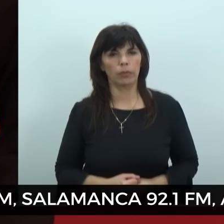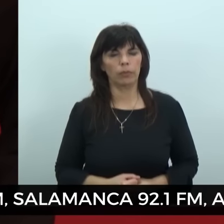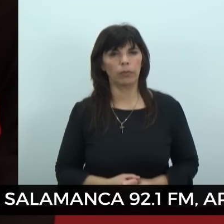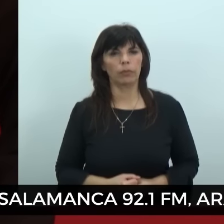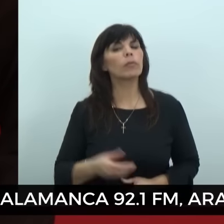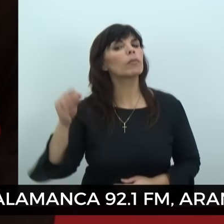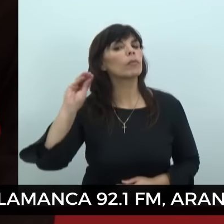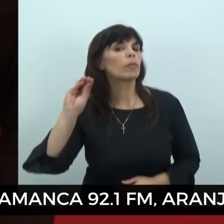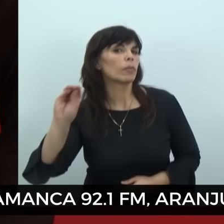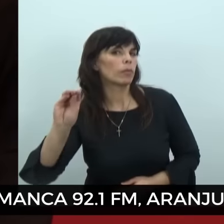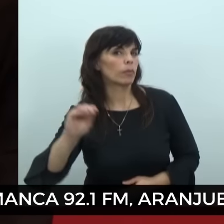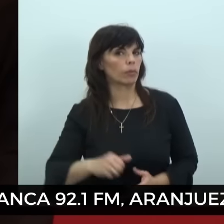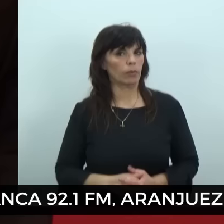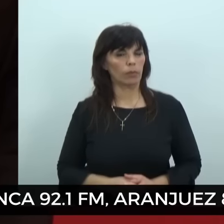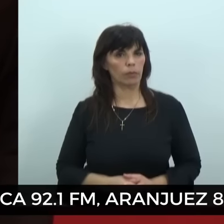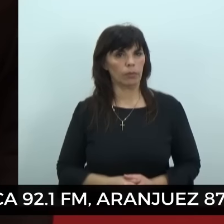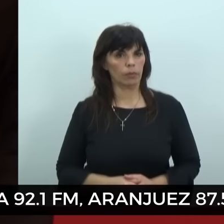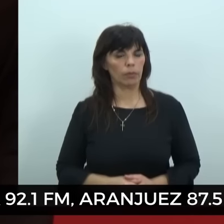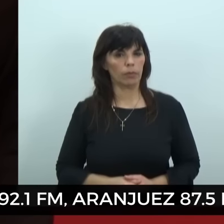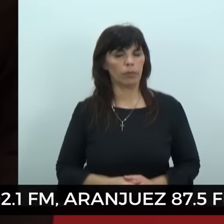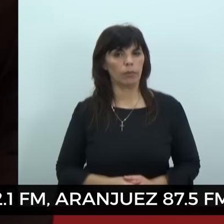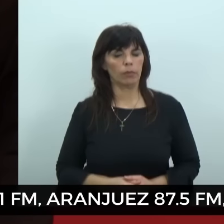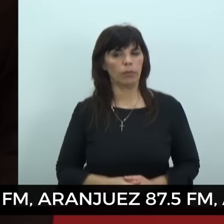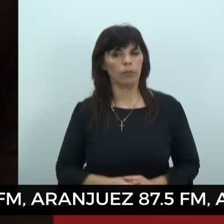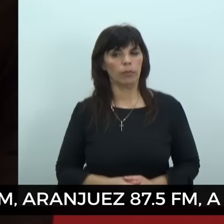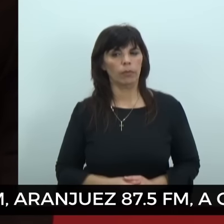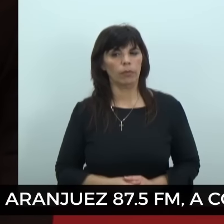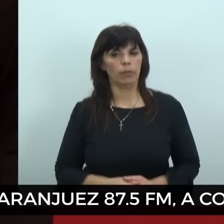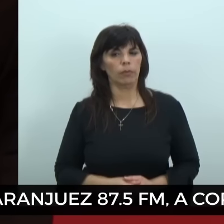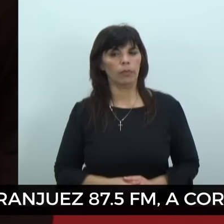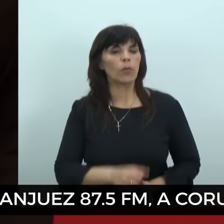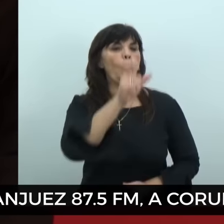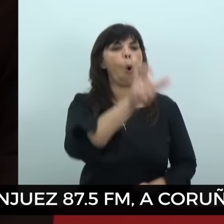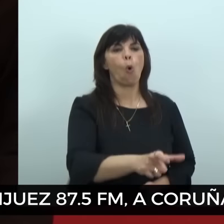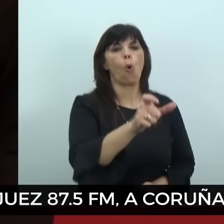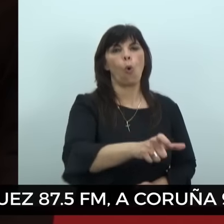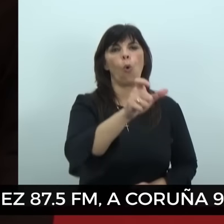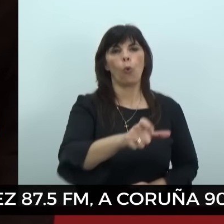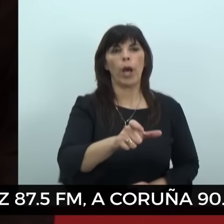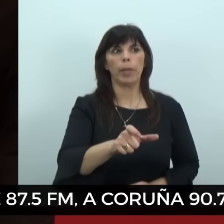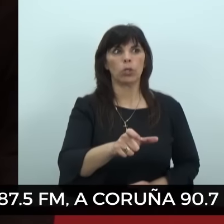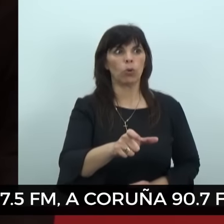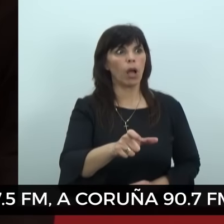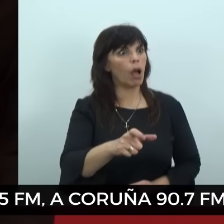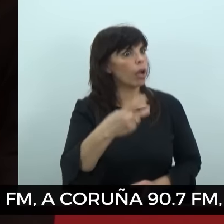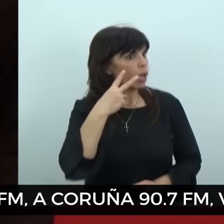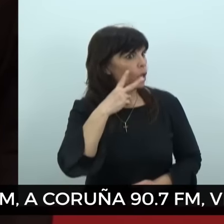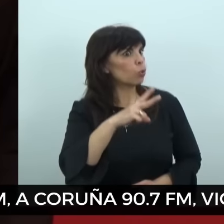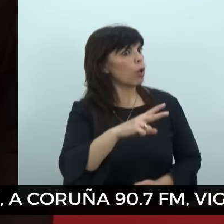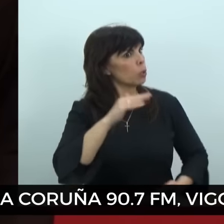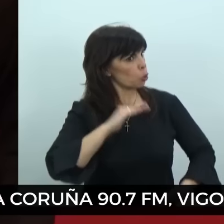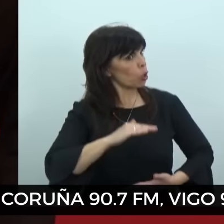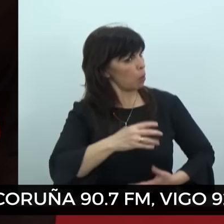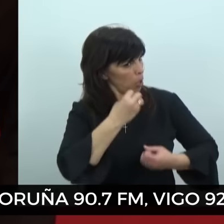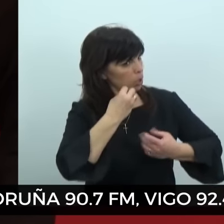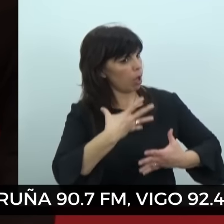Una pregunta. ¿Has conocido tú alguna vez a una persona que era prometedora? ¿No has visto tú a